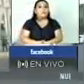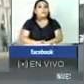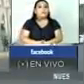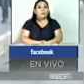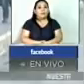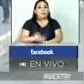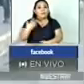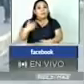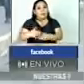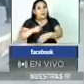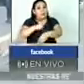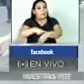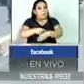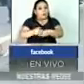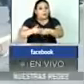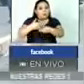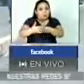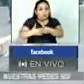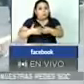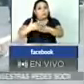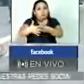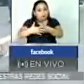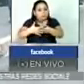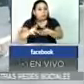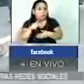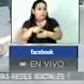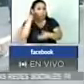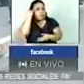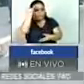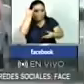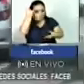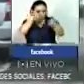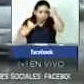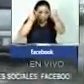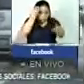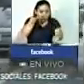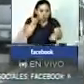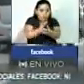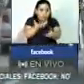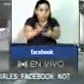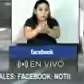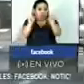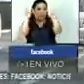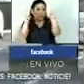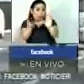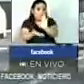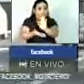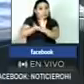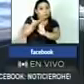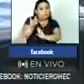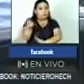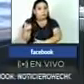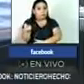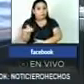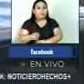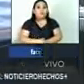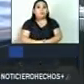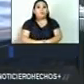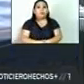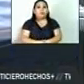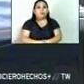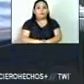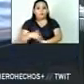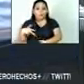las próximas prórrogas también hay iniciativas que se incorpore el Plan de Recuperación Económica. Y